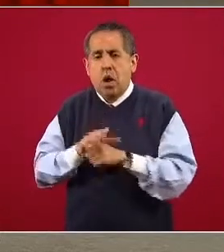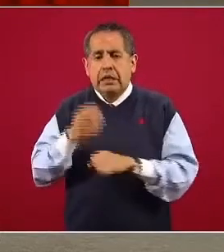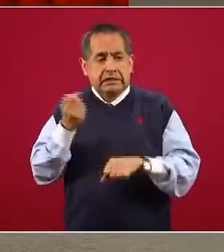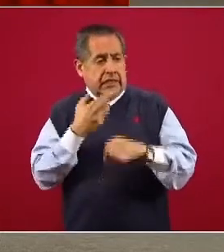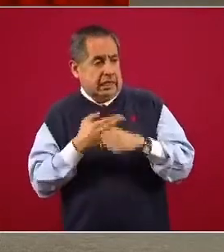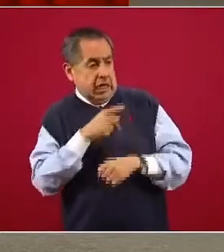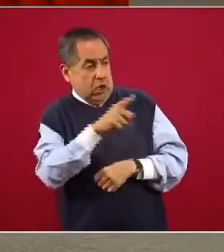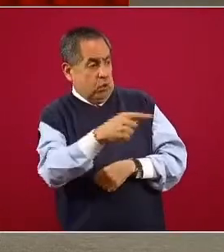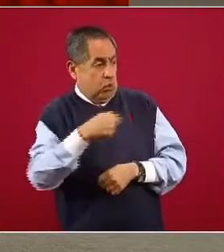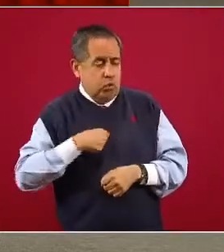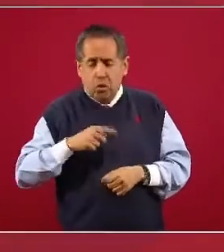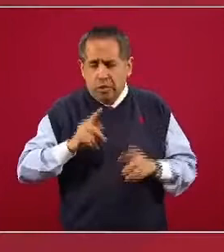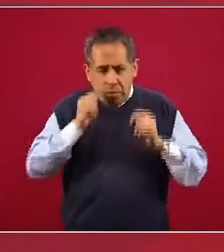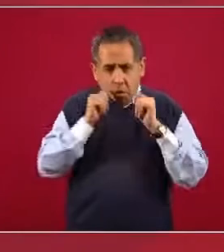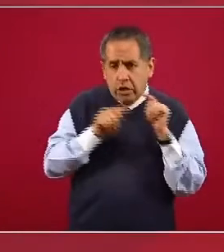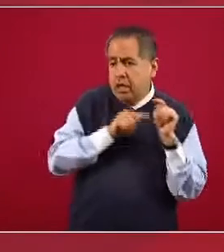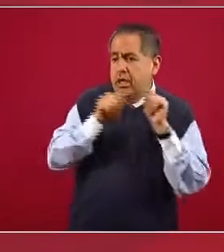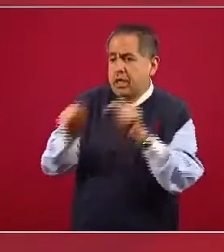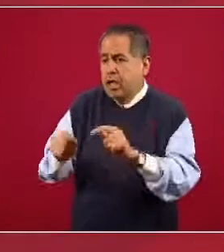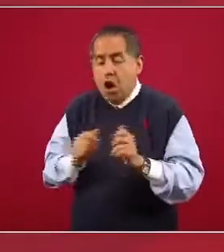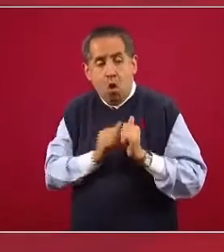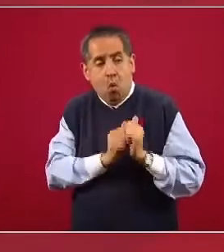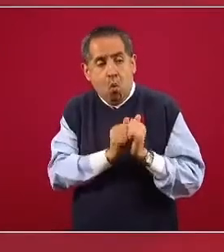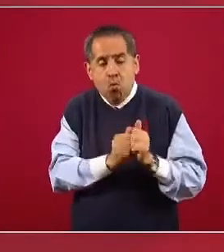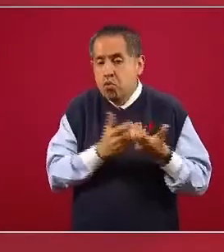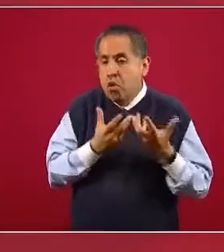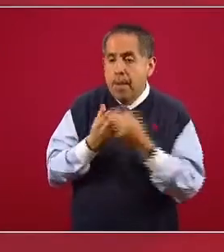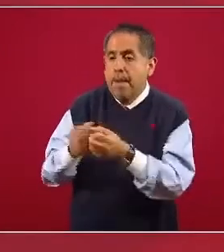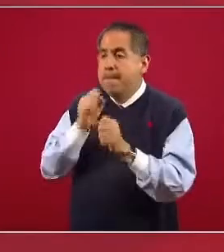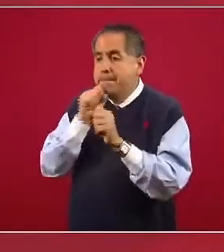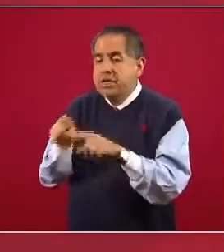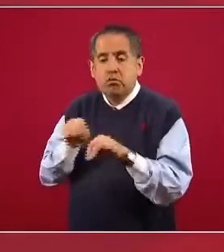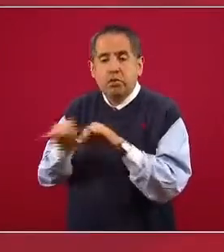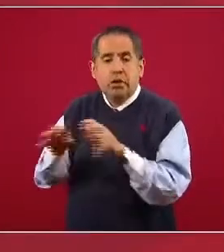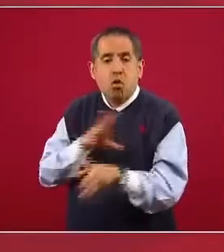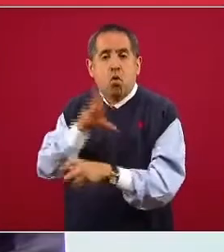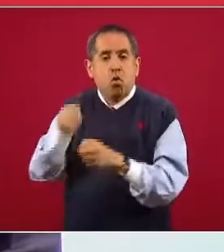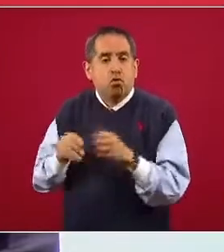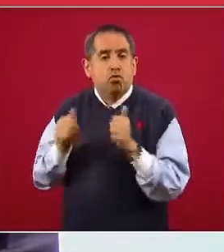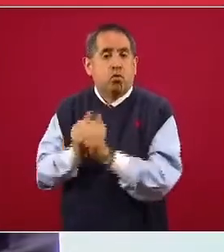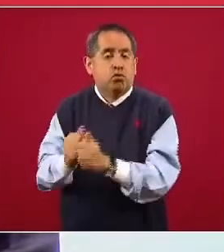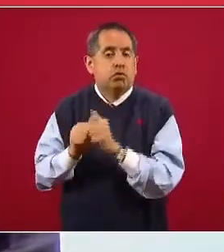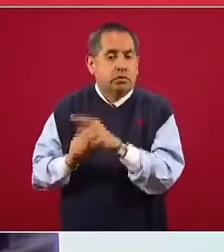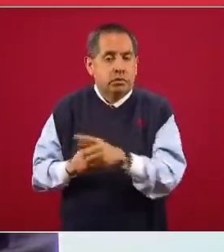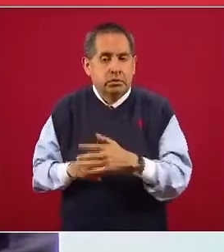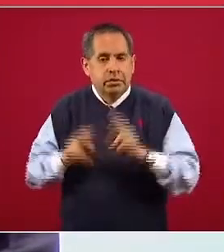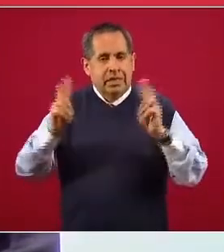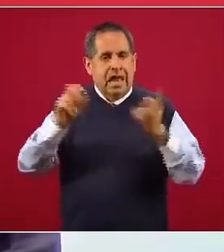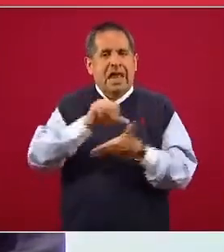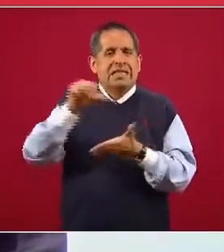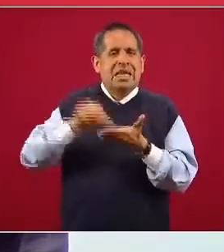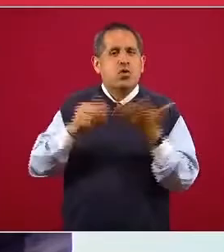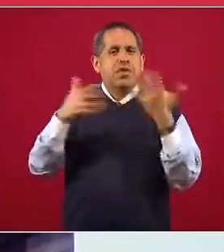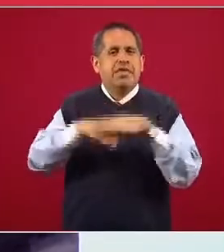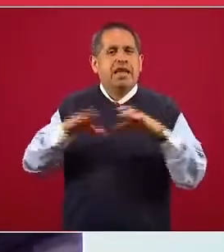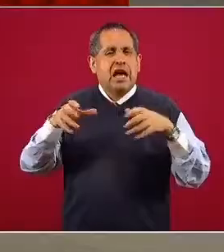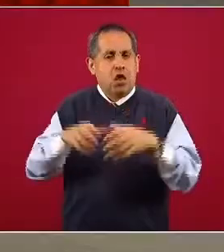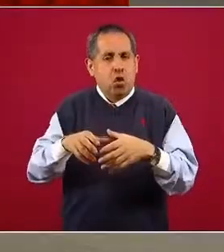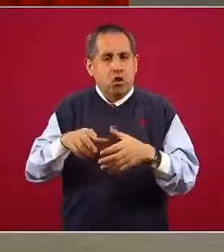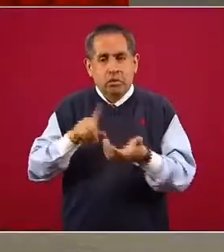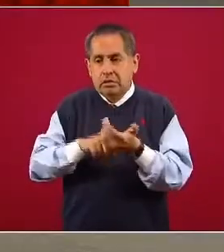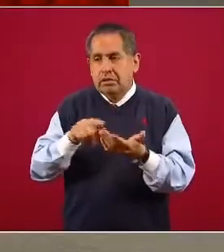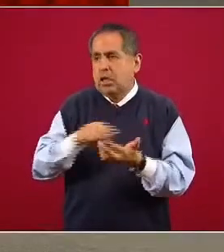o de otra, colabore en un mismo modelo de trabajo. Los centros integradores, que son